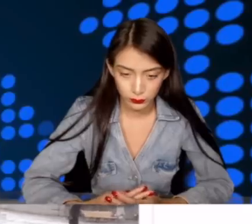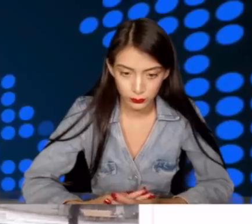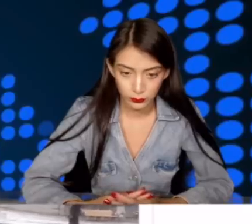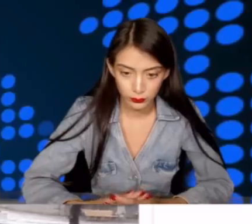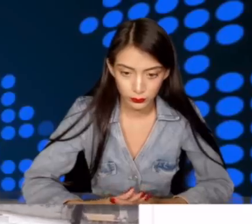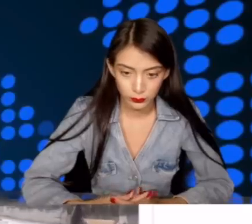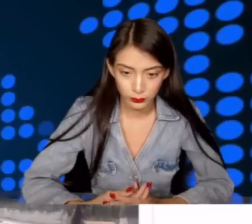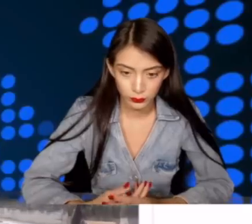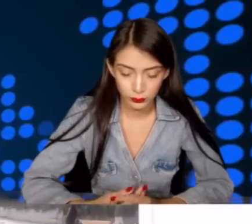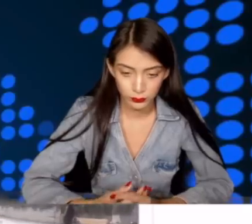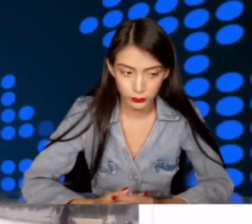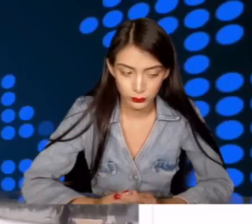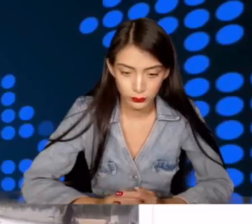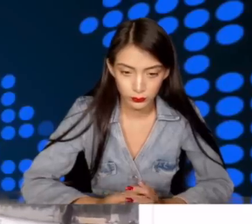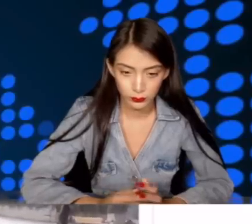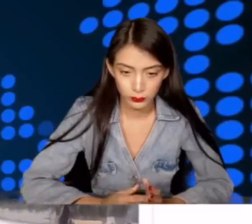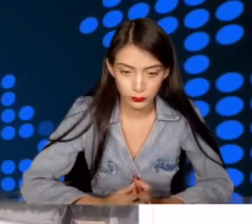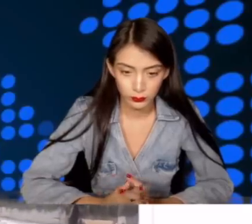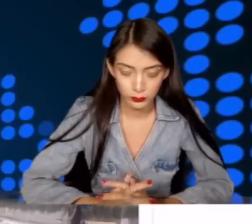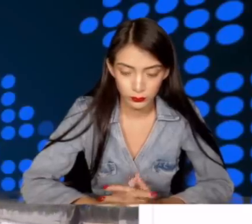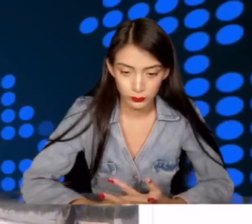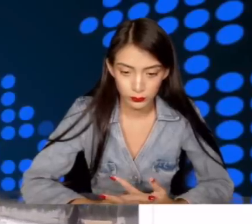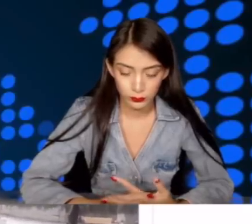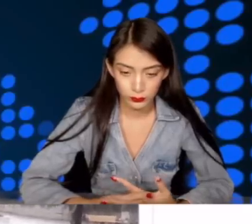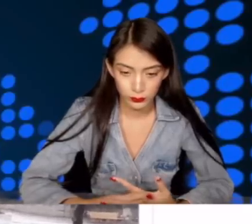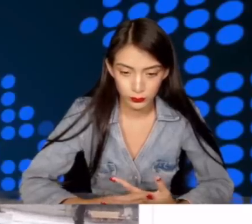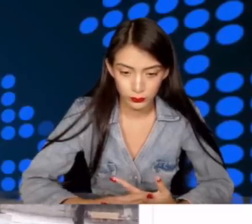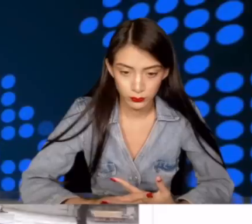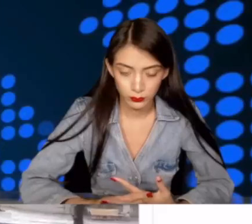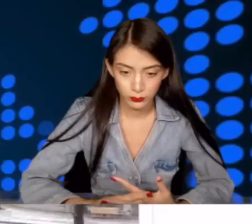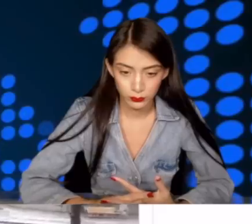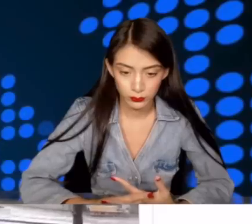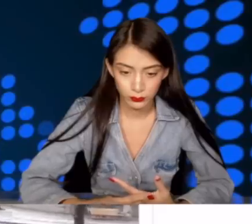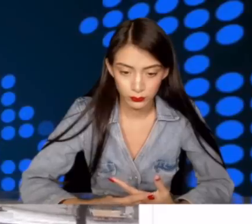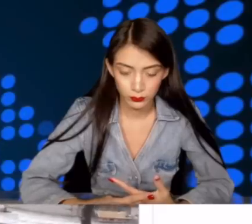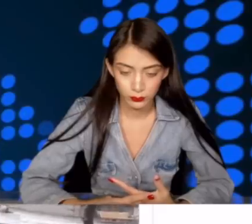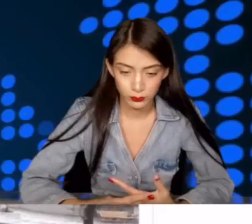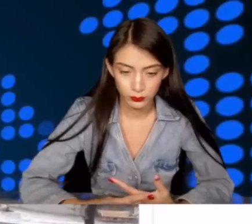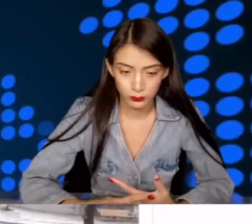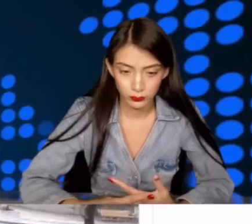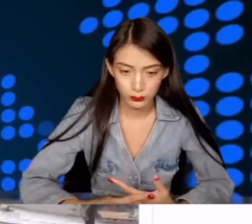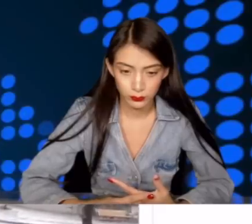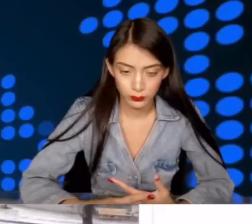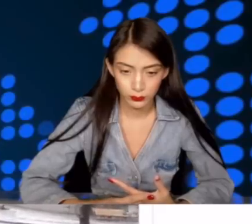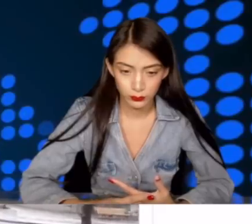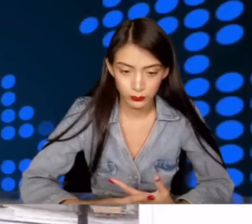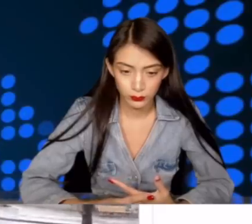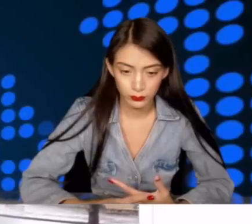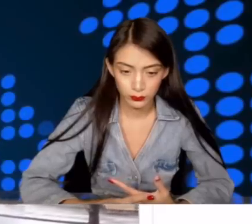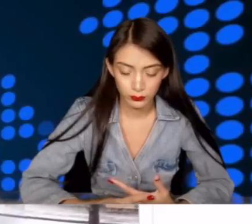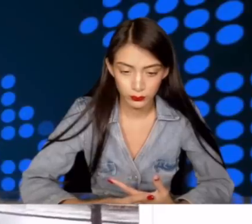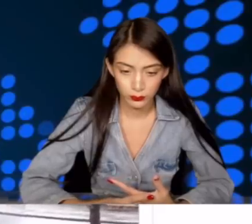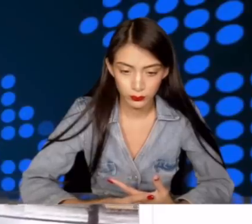negocios están cerrados, hay poca gente en las calles, se mantiene el centro de la ciudad cerrado por la policía, por pequeños grupos que todavía se